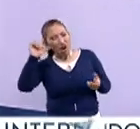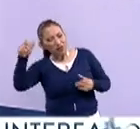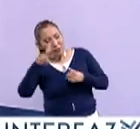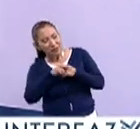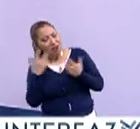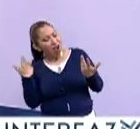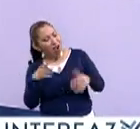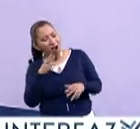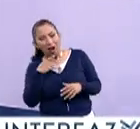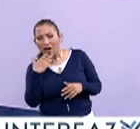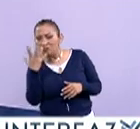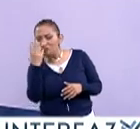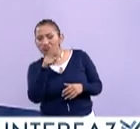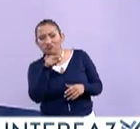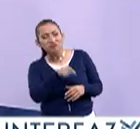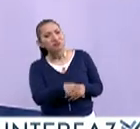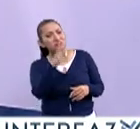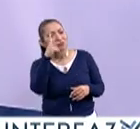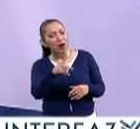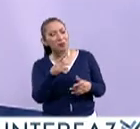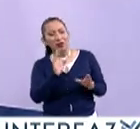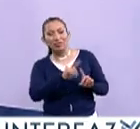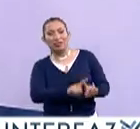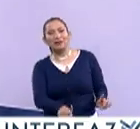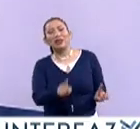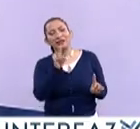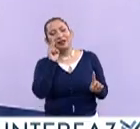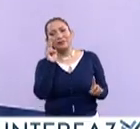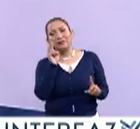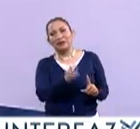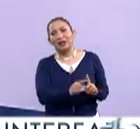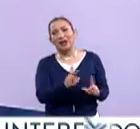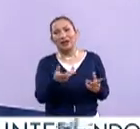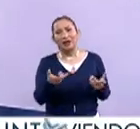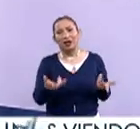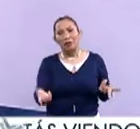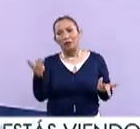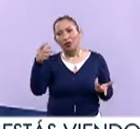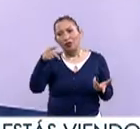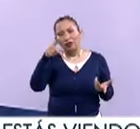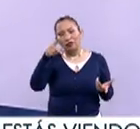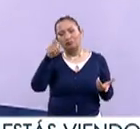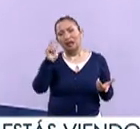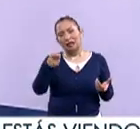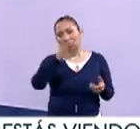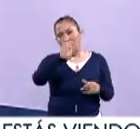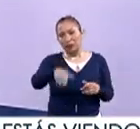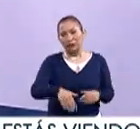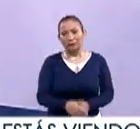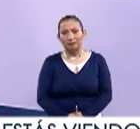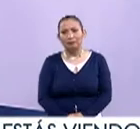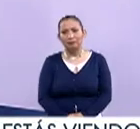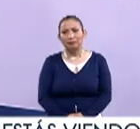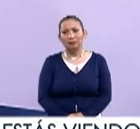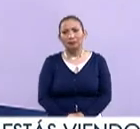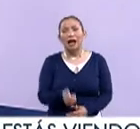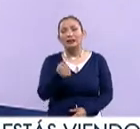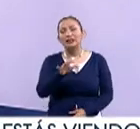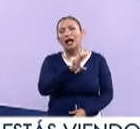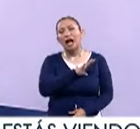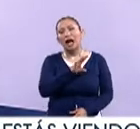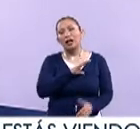otros países por esta manera tan diferente de ver caminos tan complejos como es la muerte. De esta forma